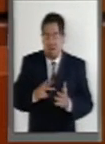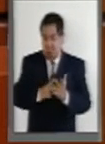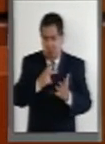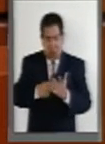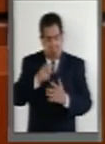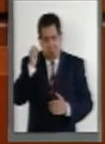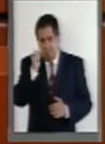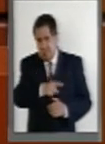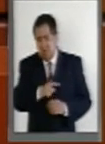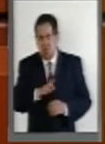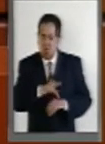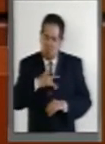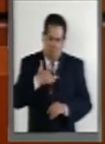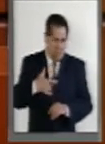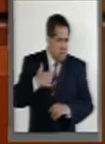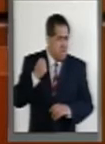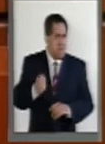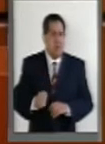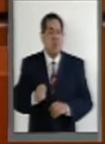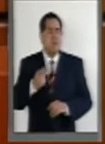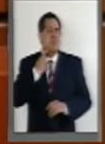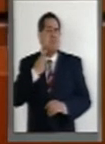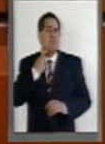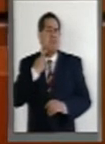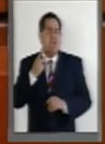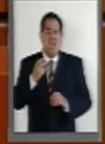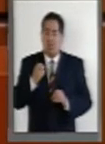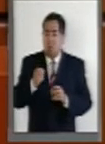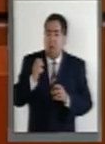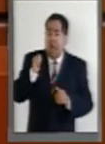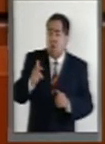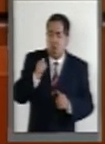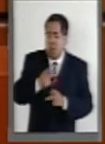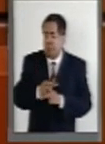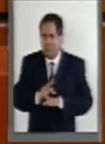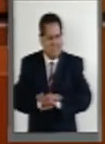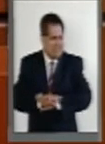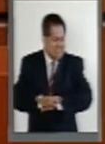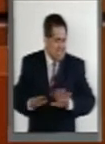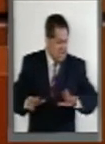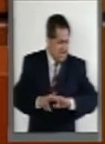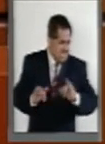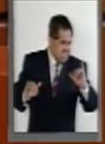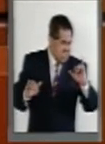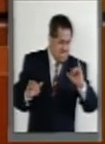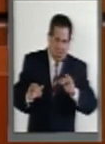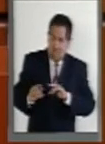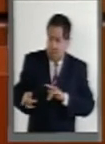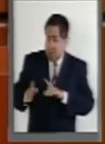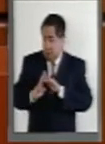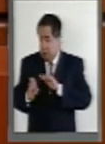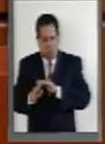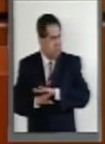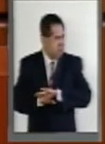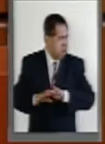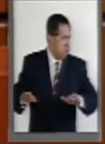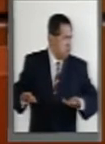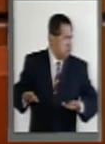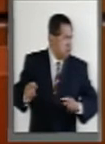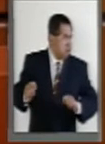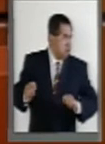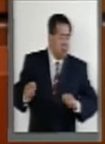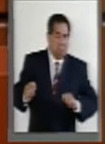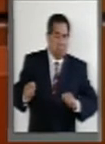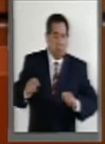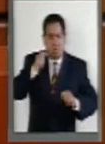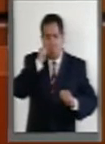que aplicará una política de cero tolerancia a los inmigrantes, sin importarle la